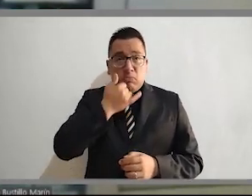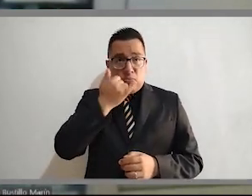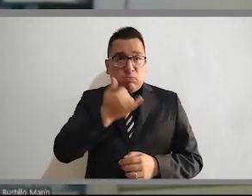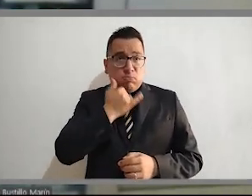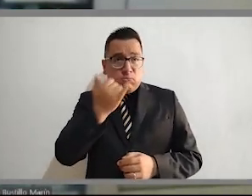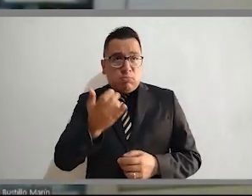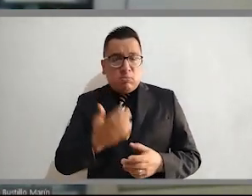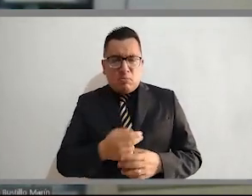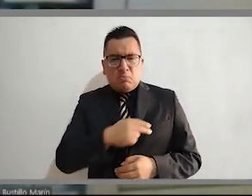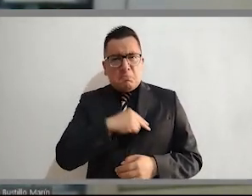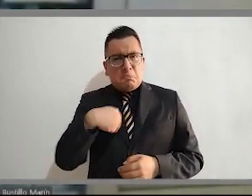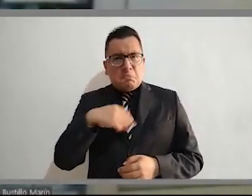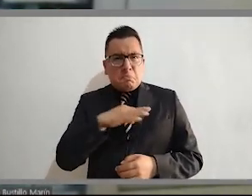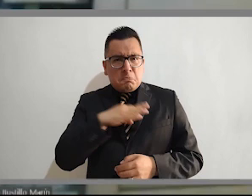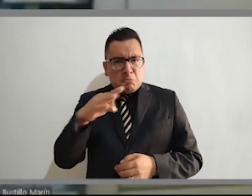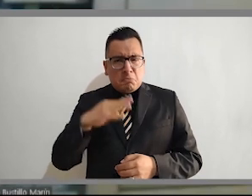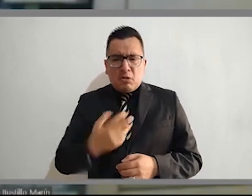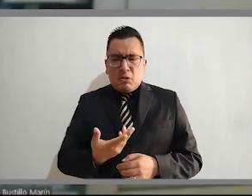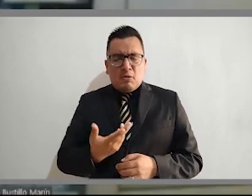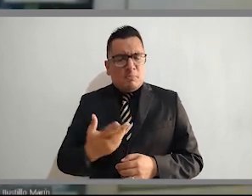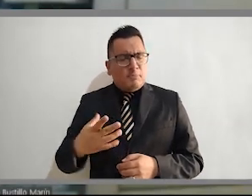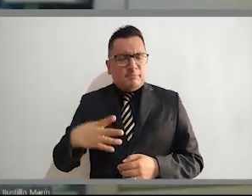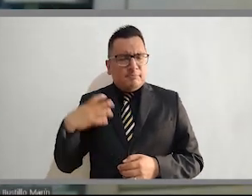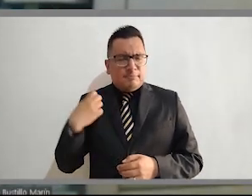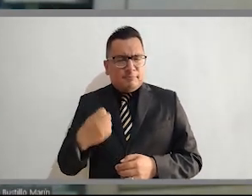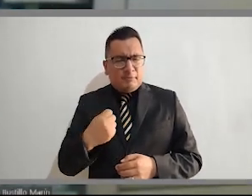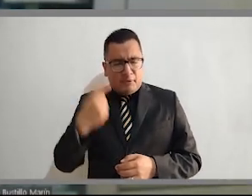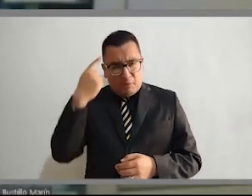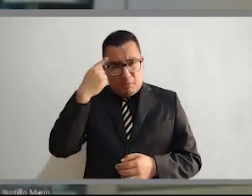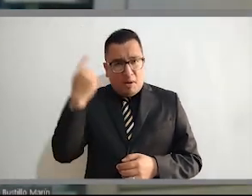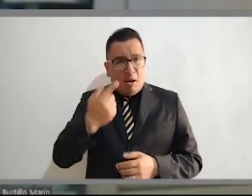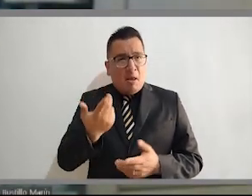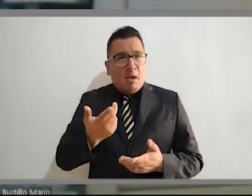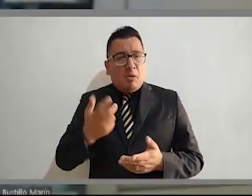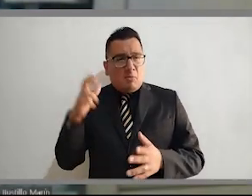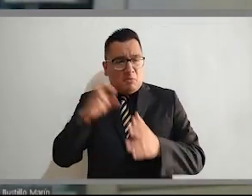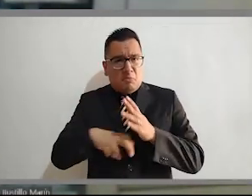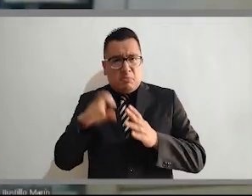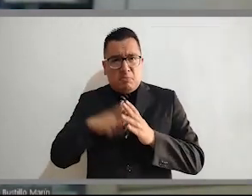políticas públicas que podamos tomar y somos tan capaces como para